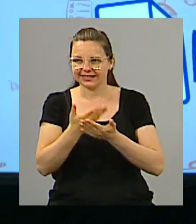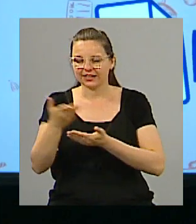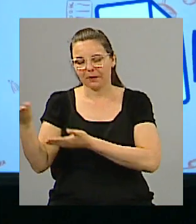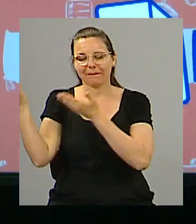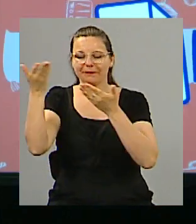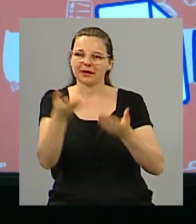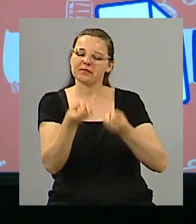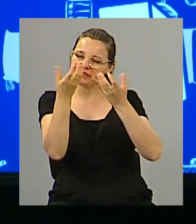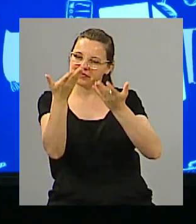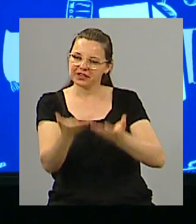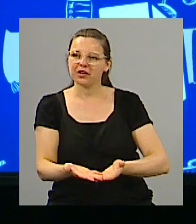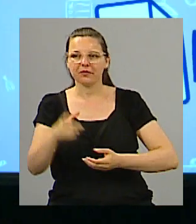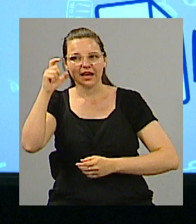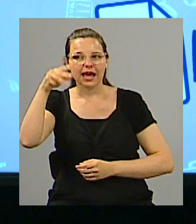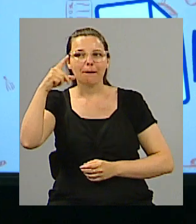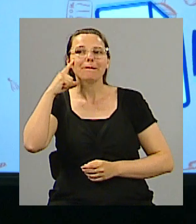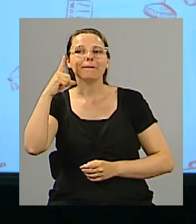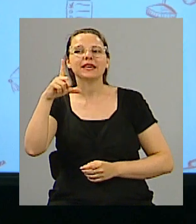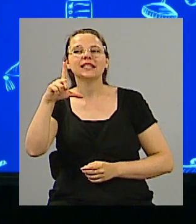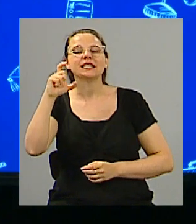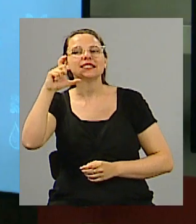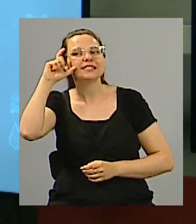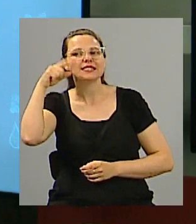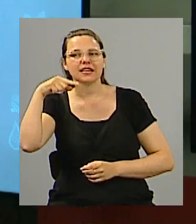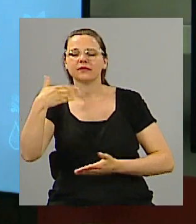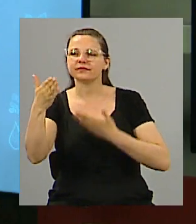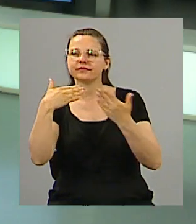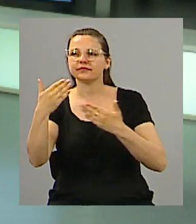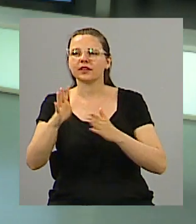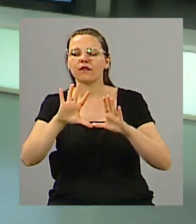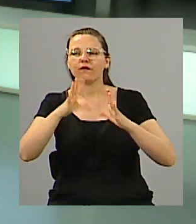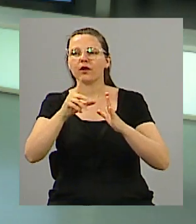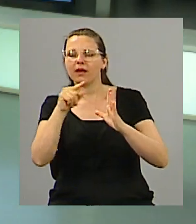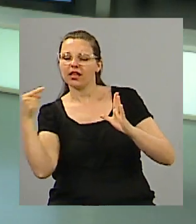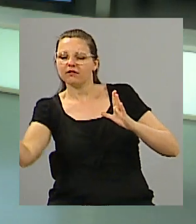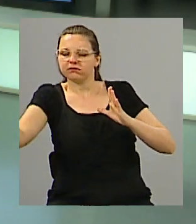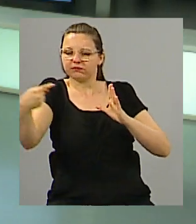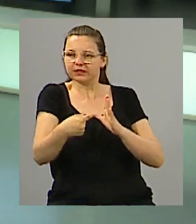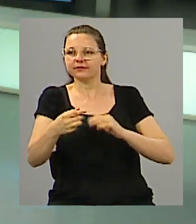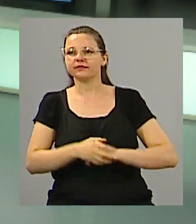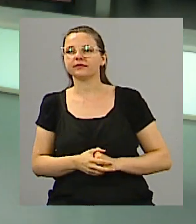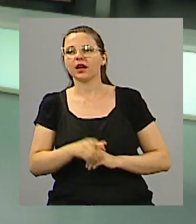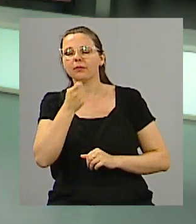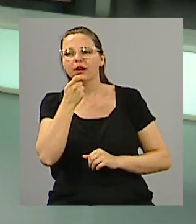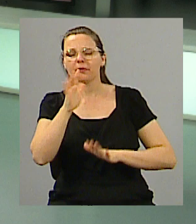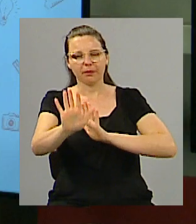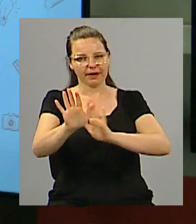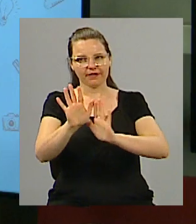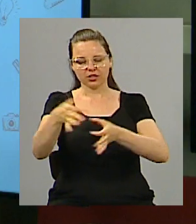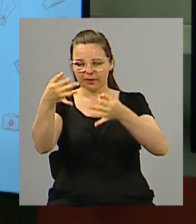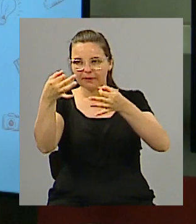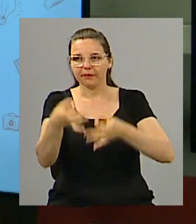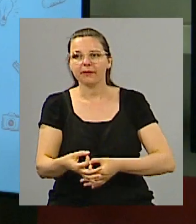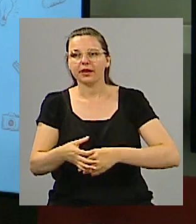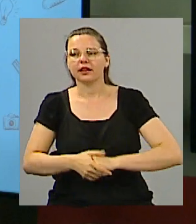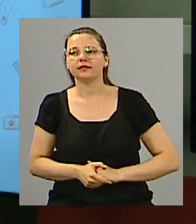bienvenida. ¿Cómo estás, Emilce? Pero hablarlo y encargarlo de otro tema, porque se habla mucho de la prevención, que es válida, en este día,